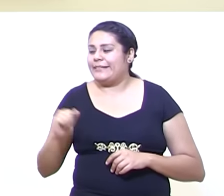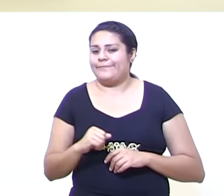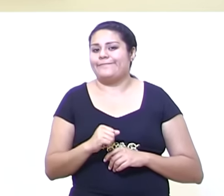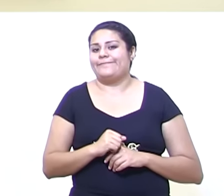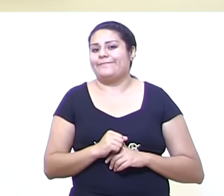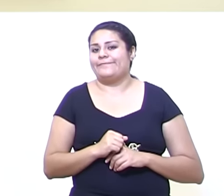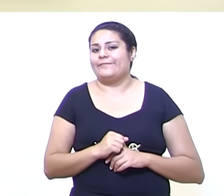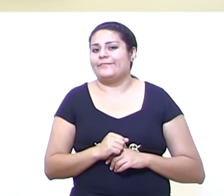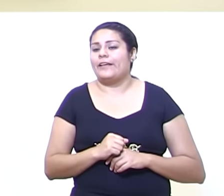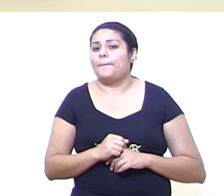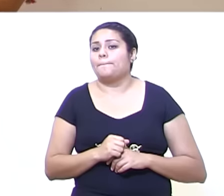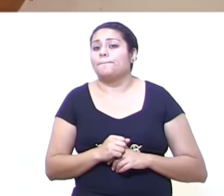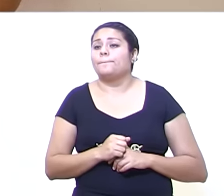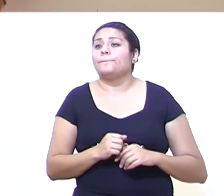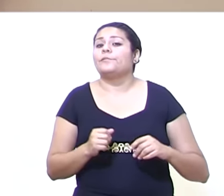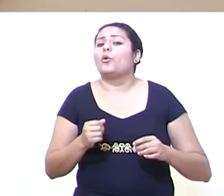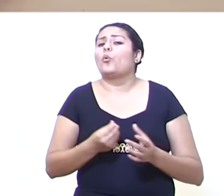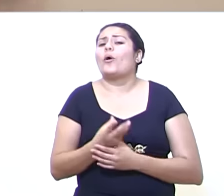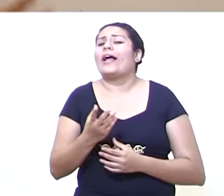nueva. ¿Qué es esto?